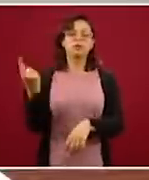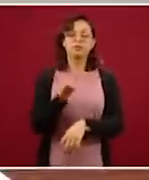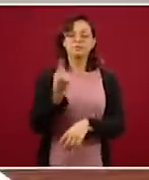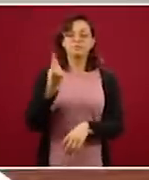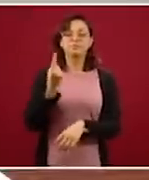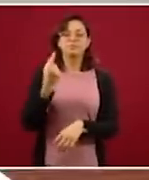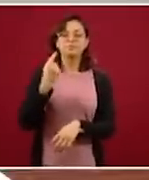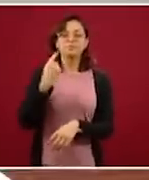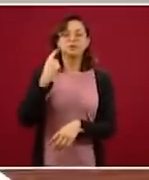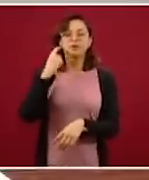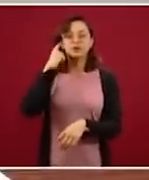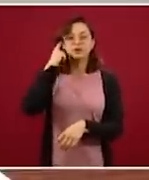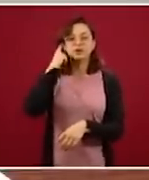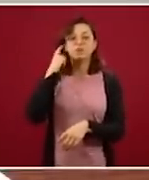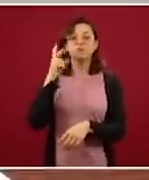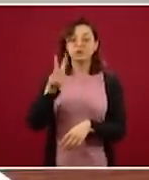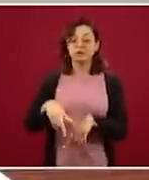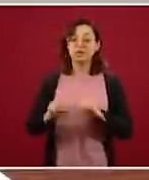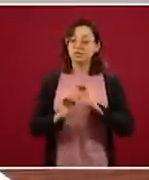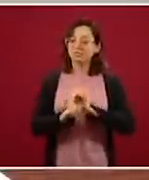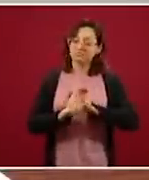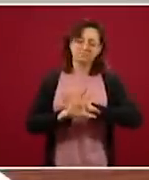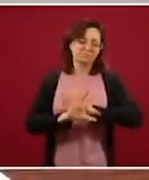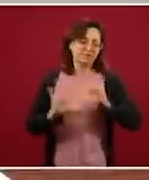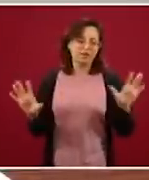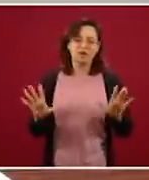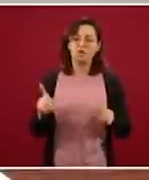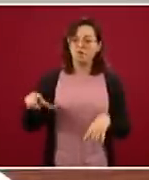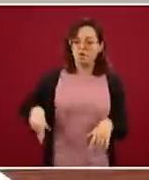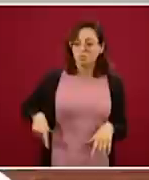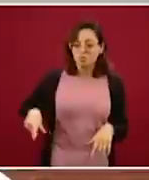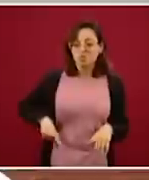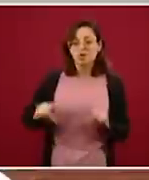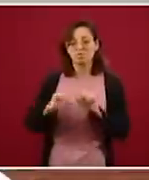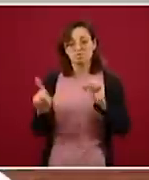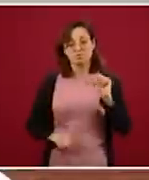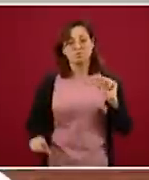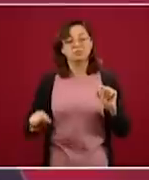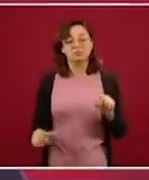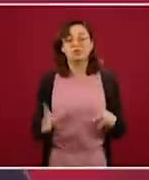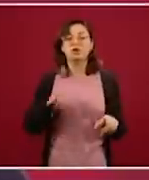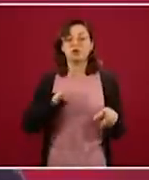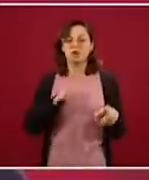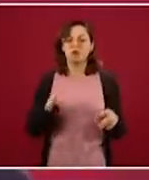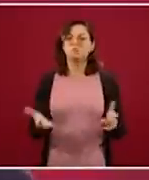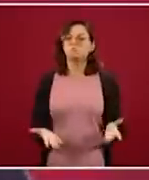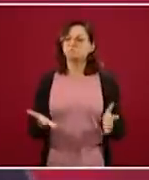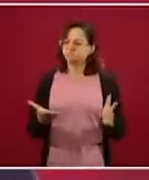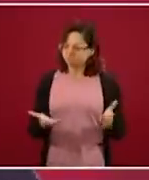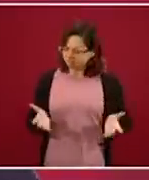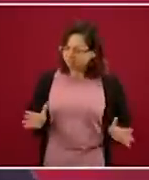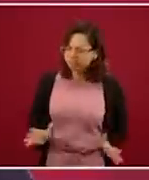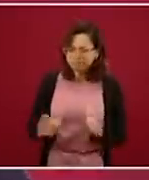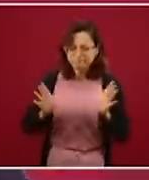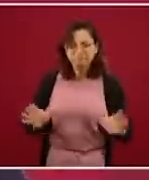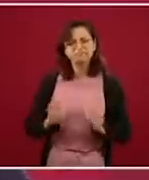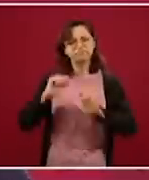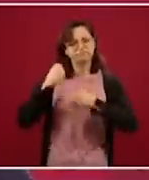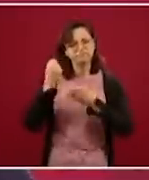que evidentemente el gobierno de México es un gobierno comprometido con la inversión, el desarrollo y